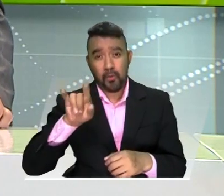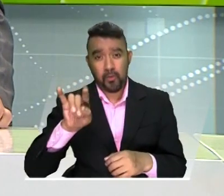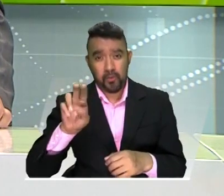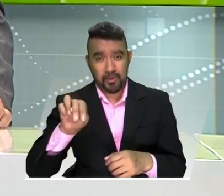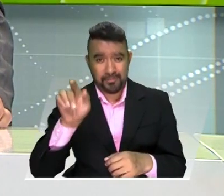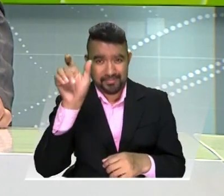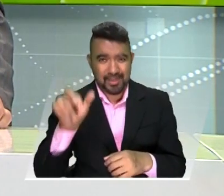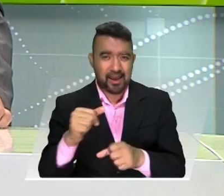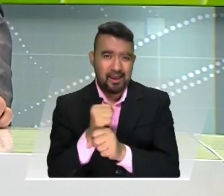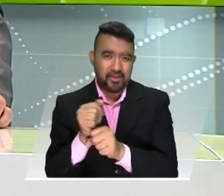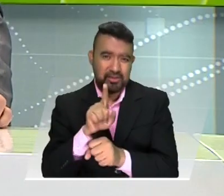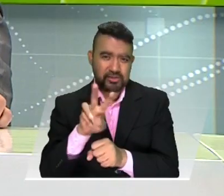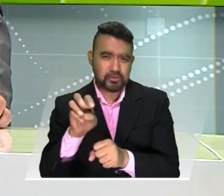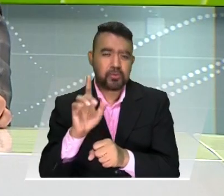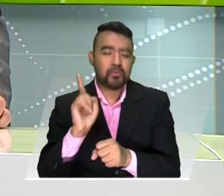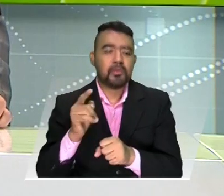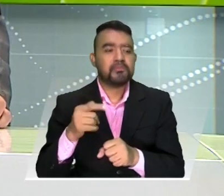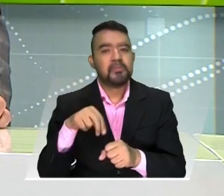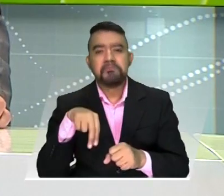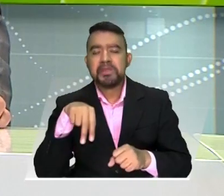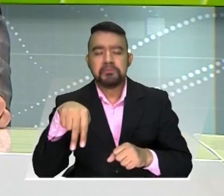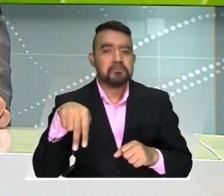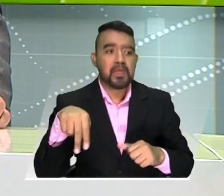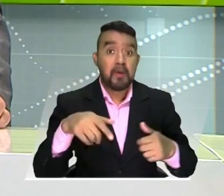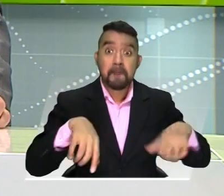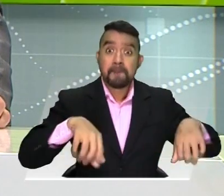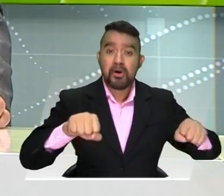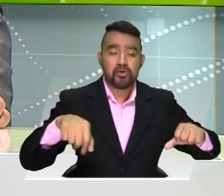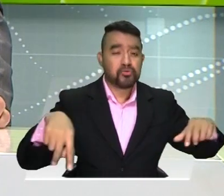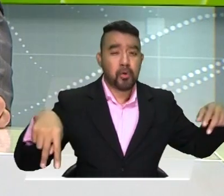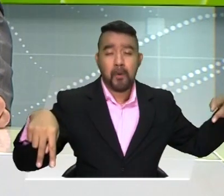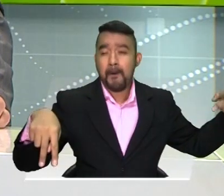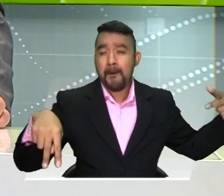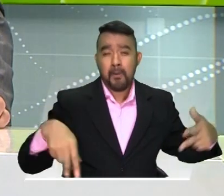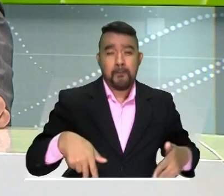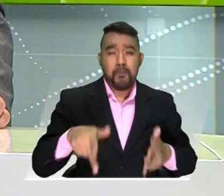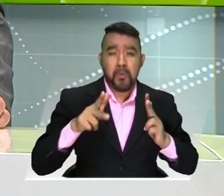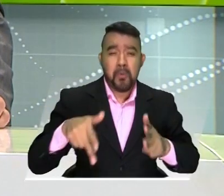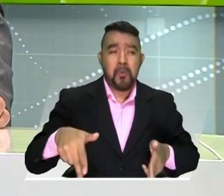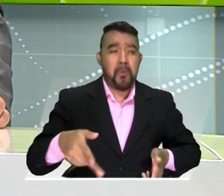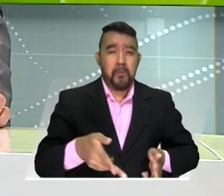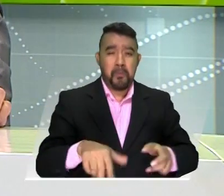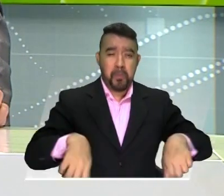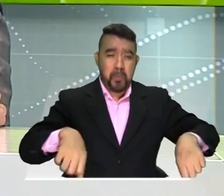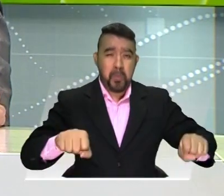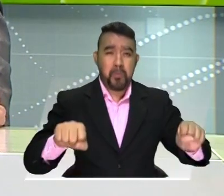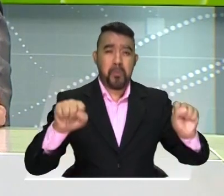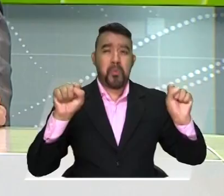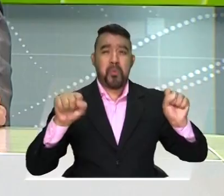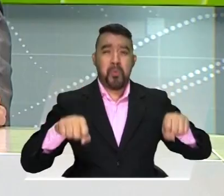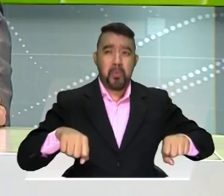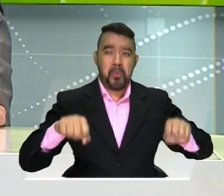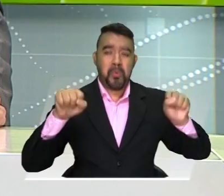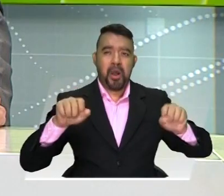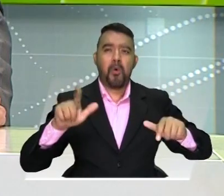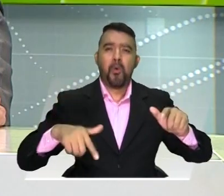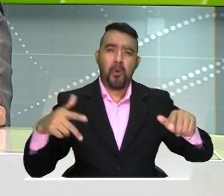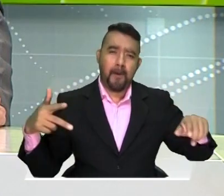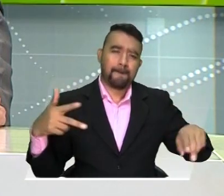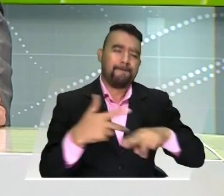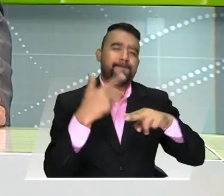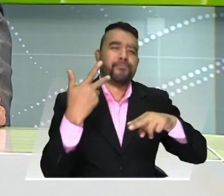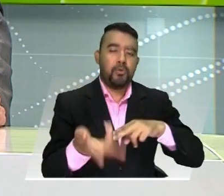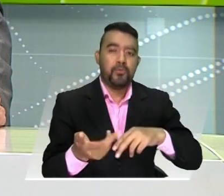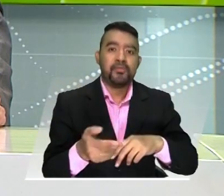ser arrollado por una moto que al parecer participaba en piques. En redes sociales confunden a la conductora del vehículo con